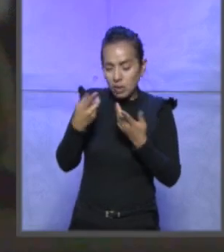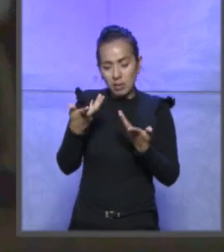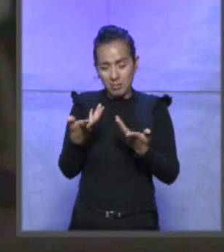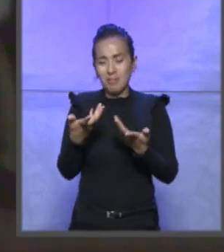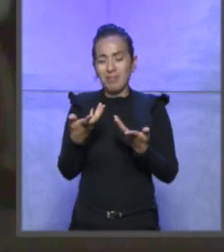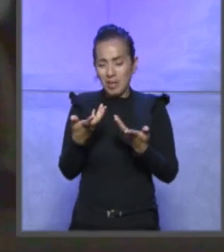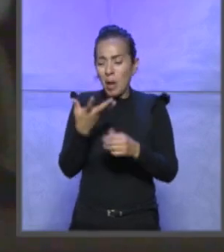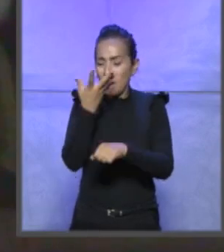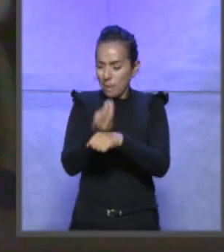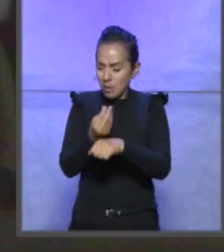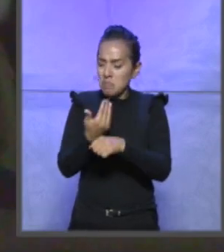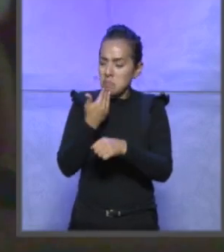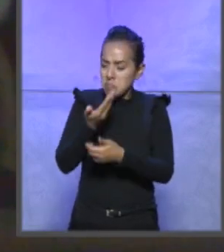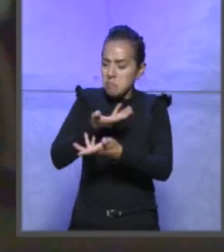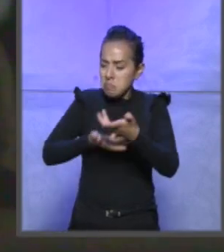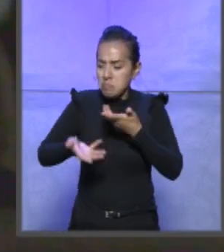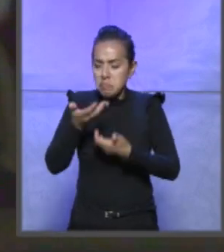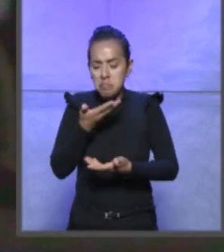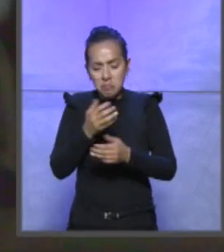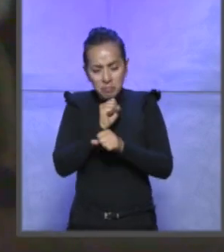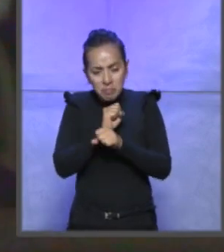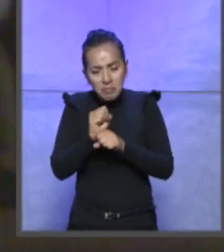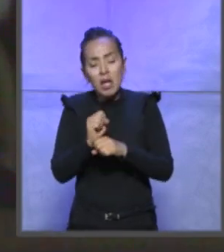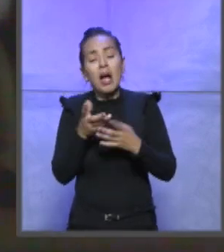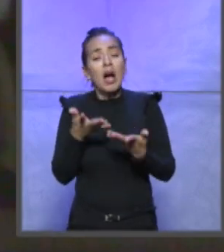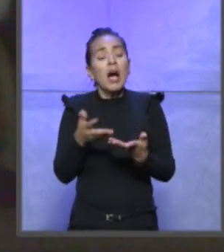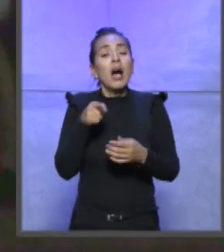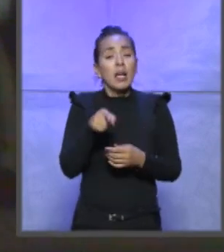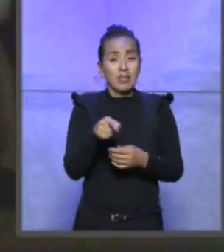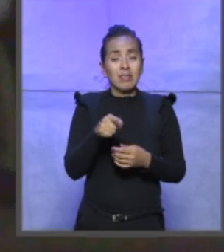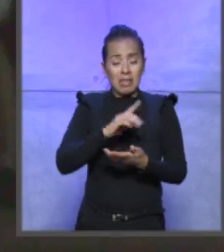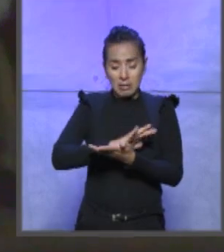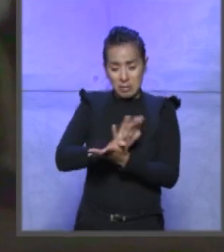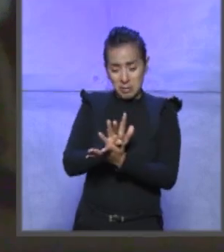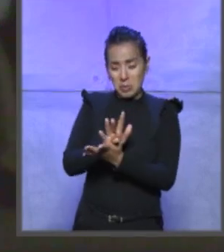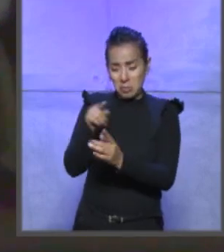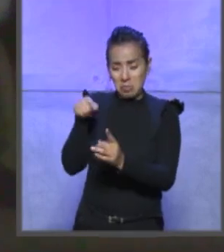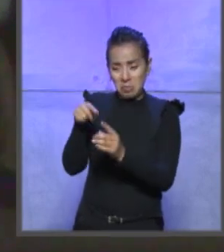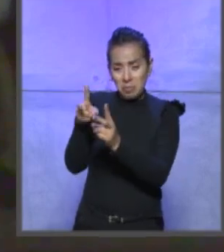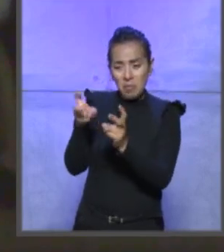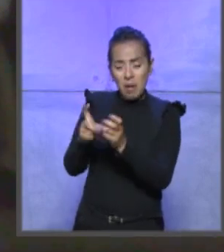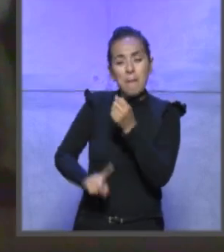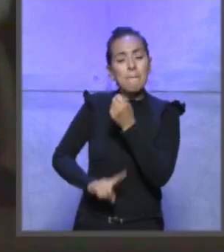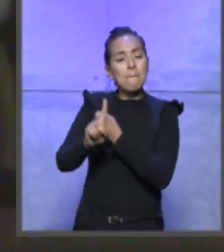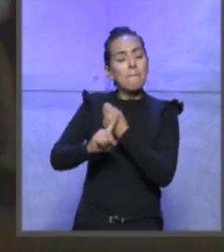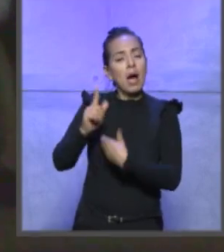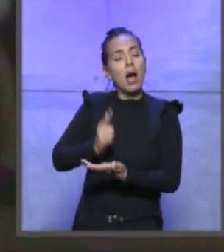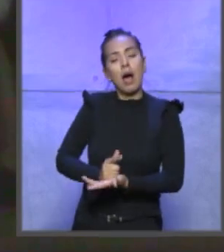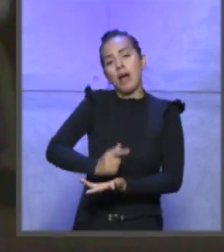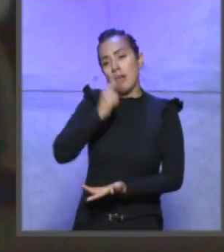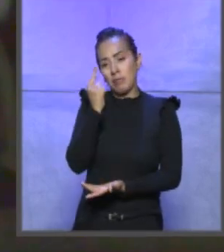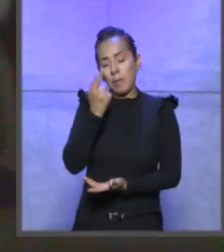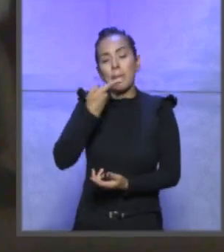poder llegar a soluciones de manera sana. La discriminación es un problema grave que tiene nuestro país, pero depende de cada